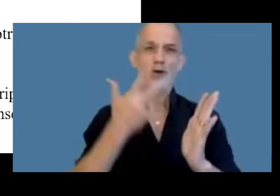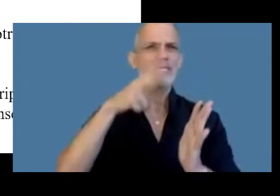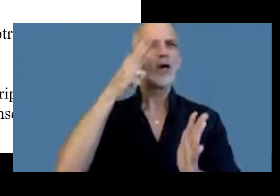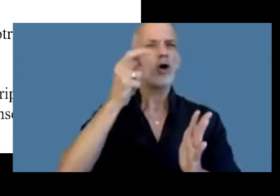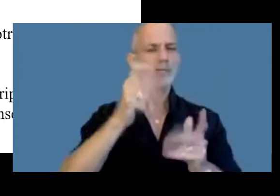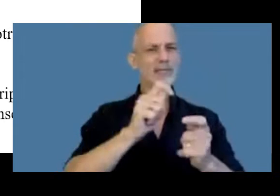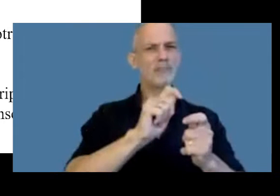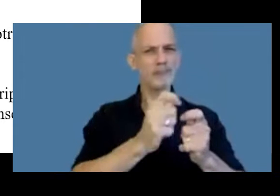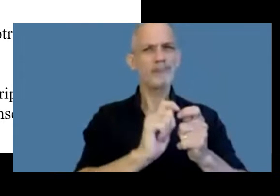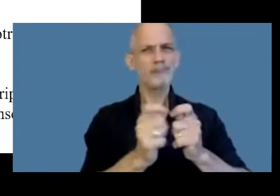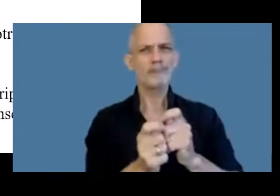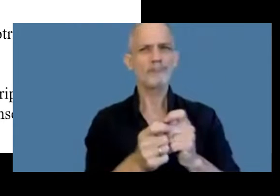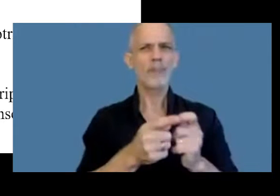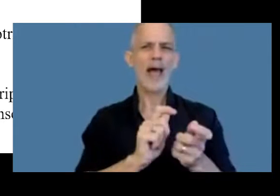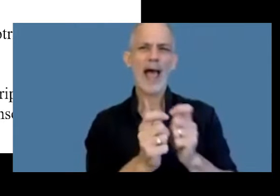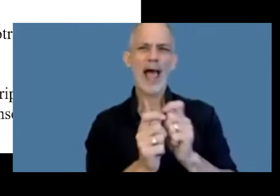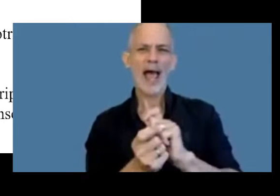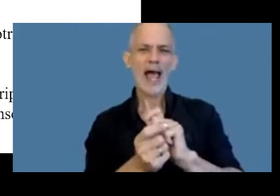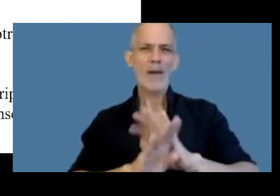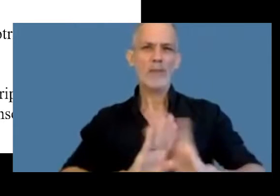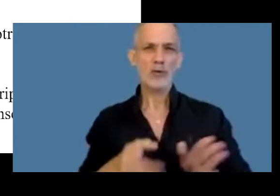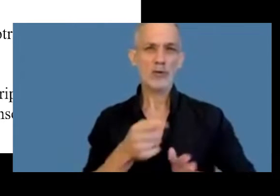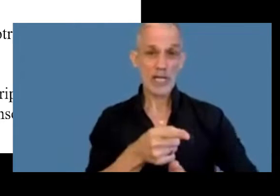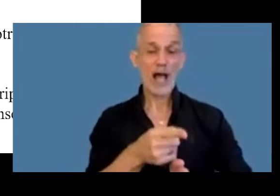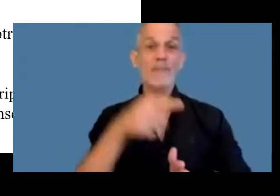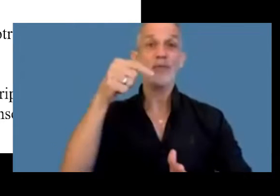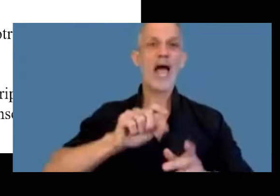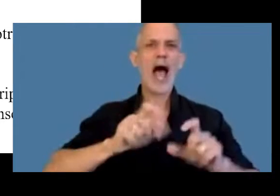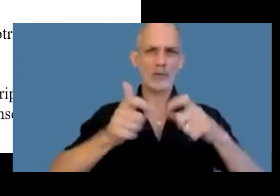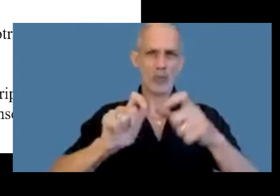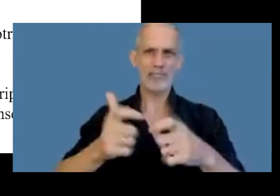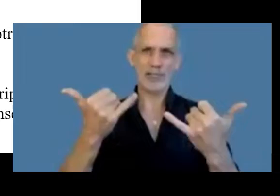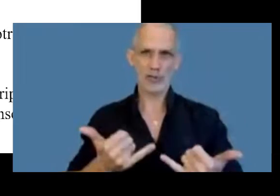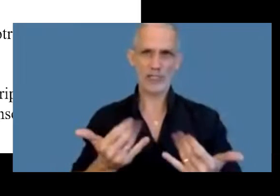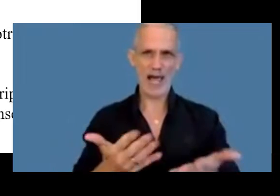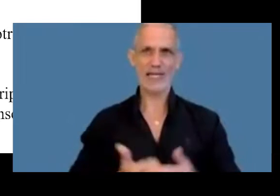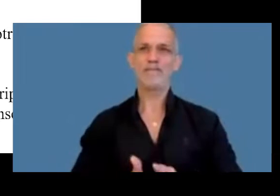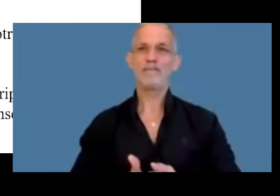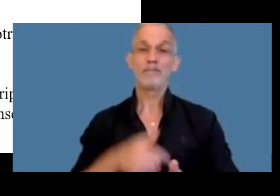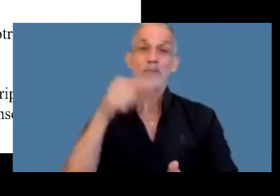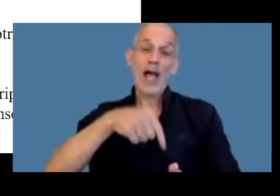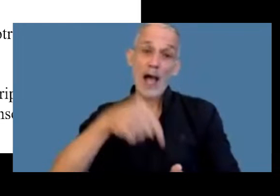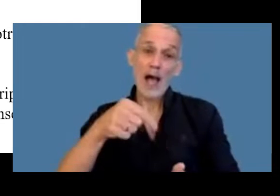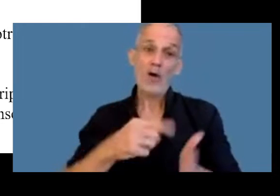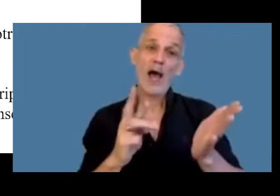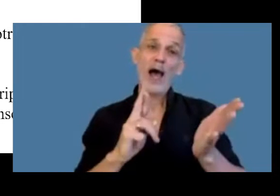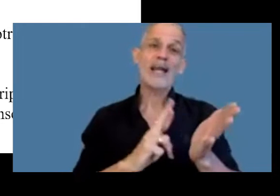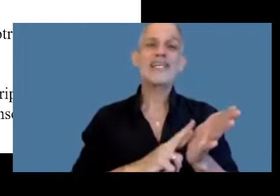serie de modificaciones y actualizaciones. En esta oportunidad, la Resolución